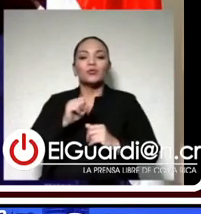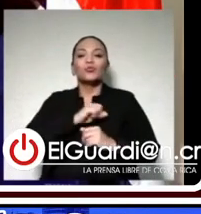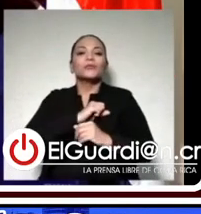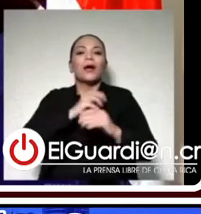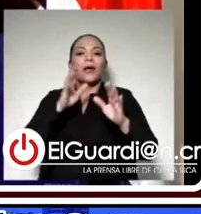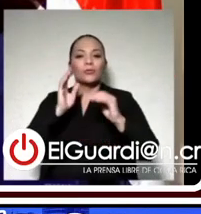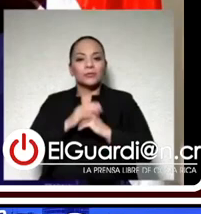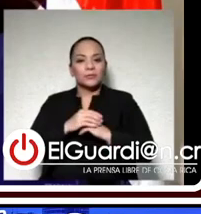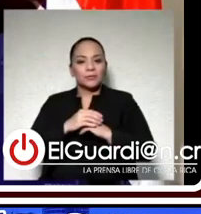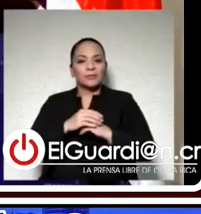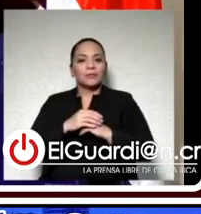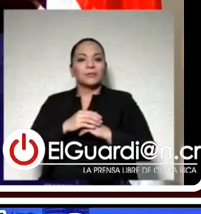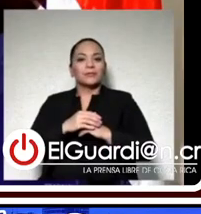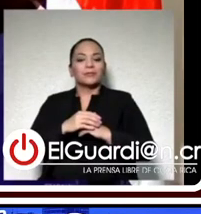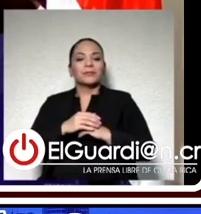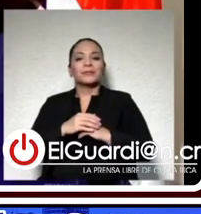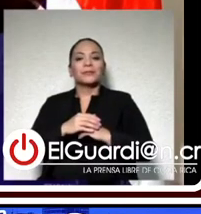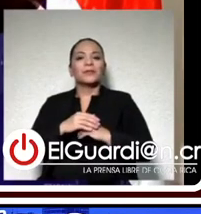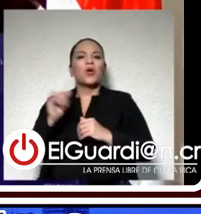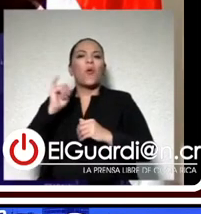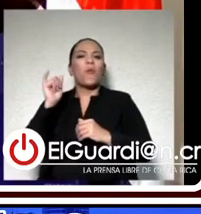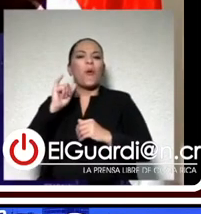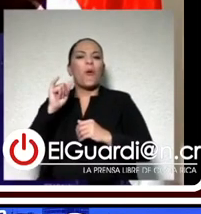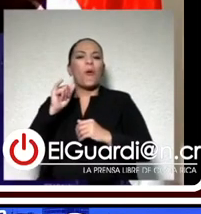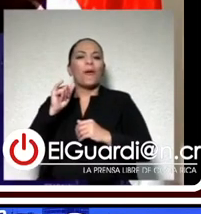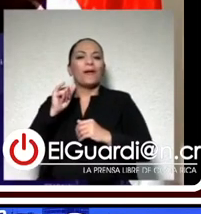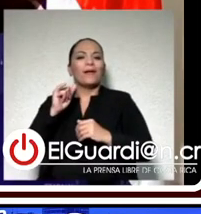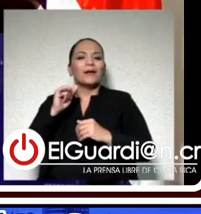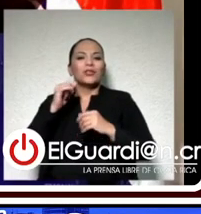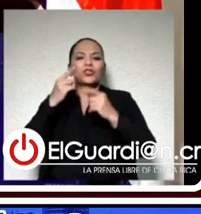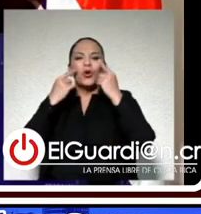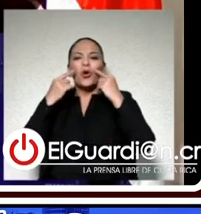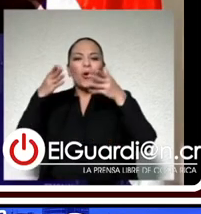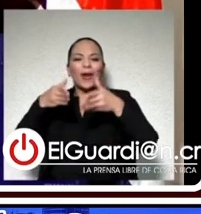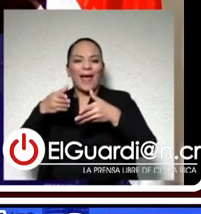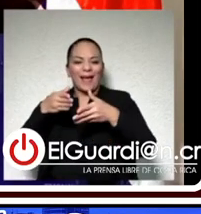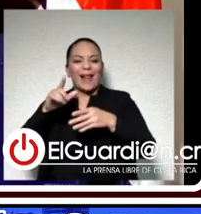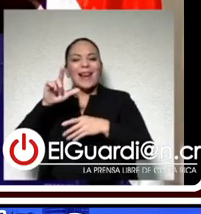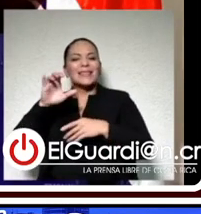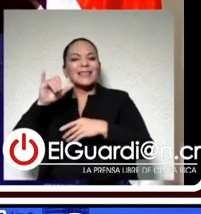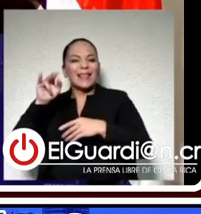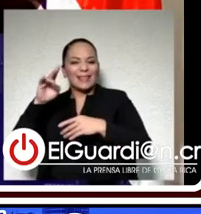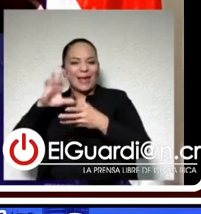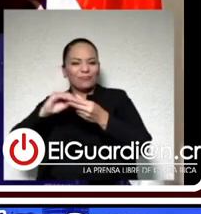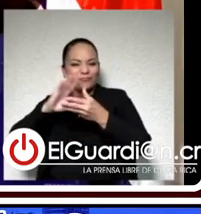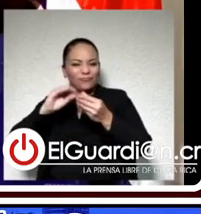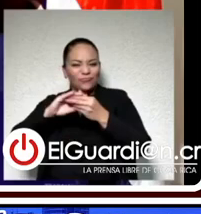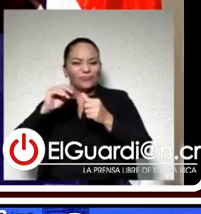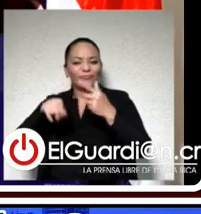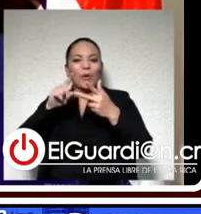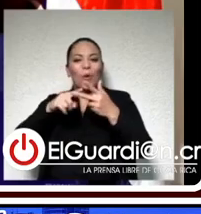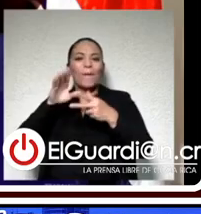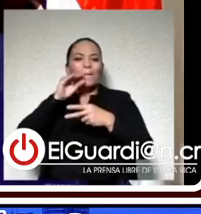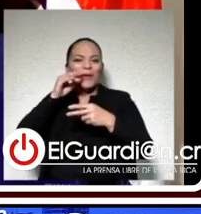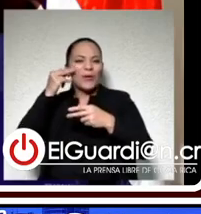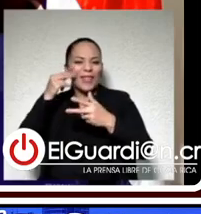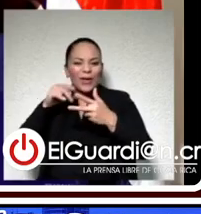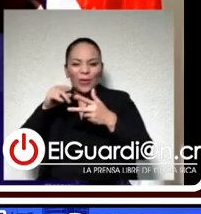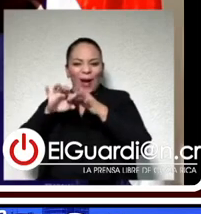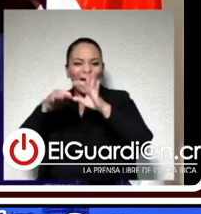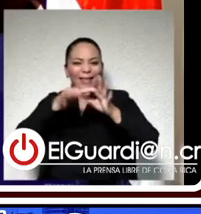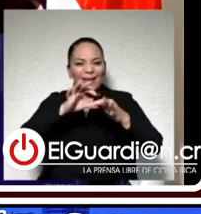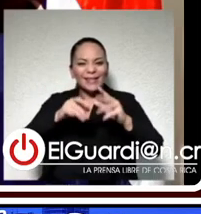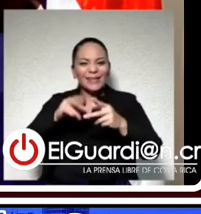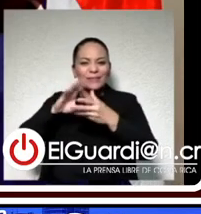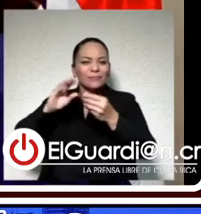el Cadejos y la Llorona. ¿Qué es esto? Pero es que, de veras, no ha habido un gobierno. Es